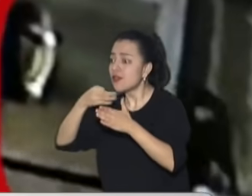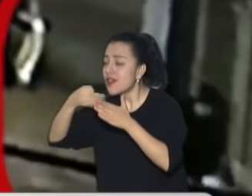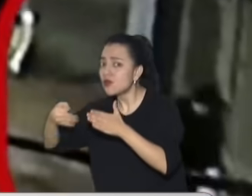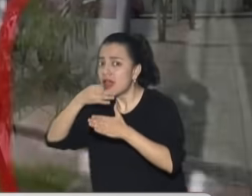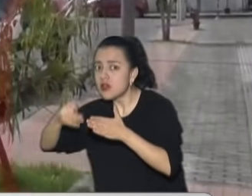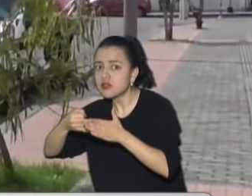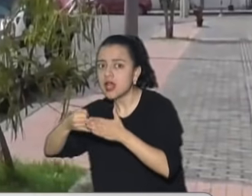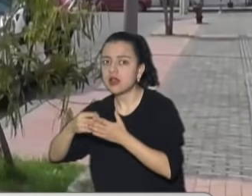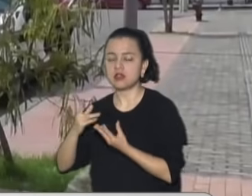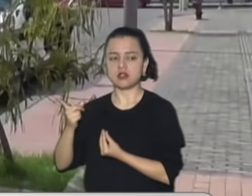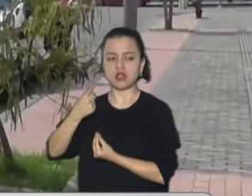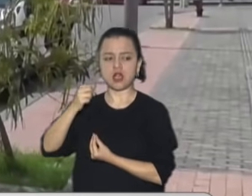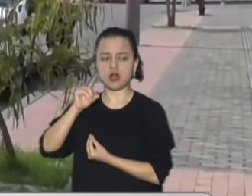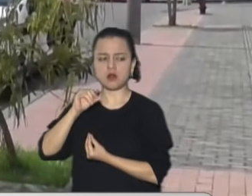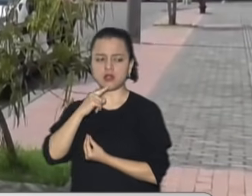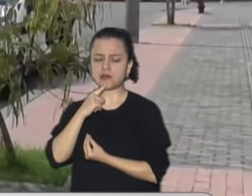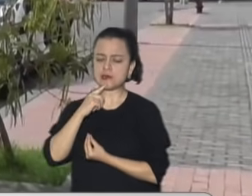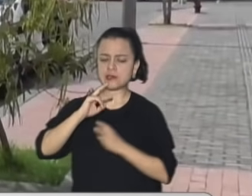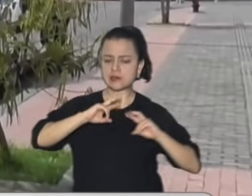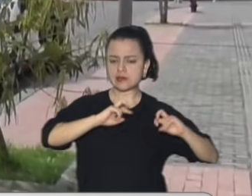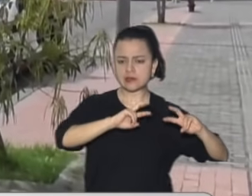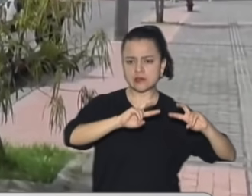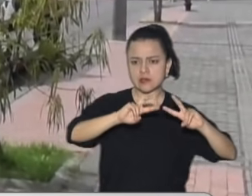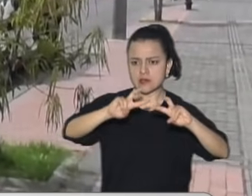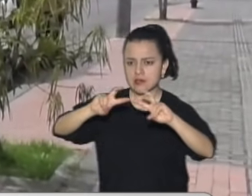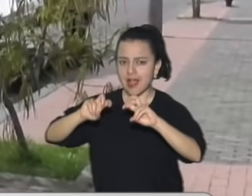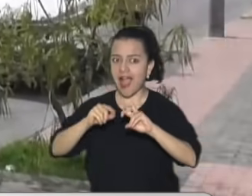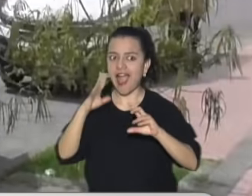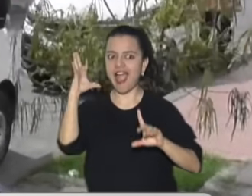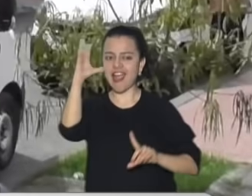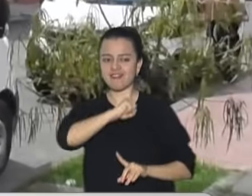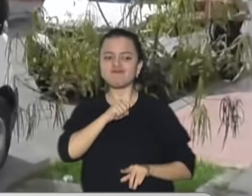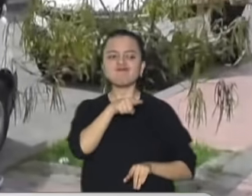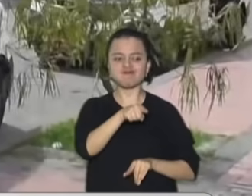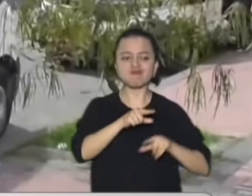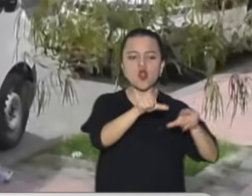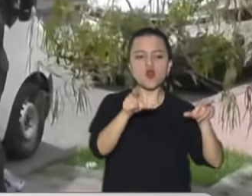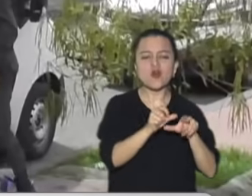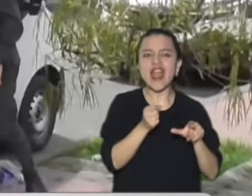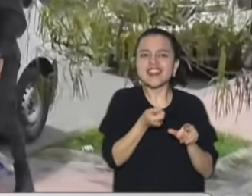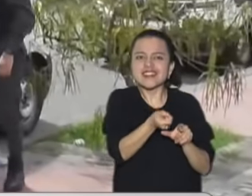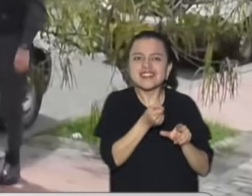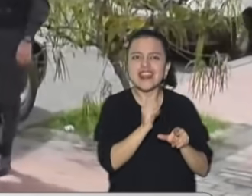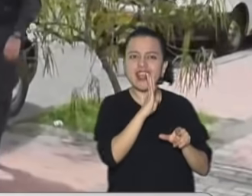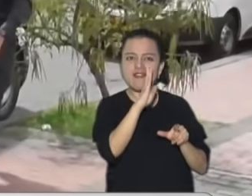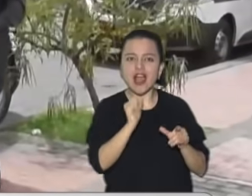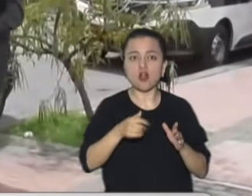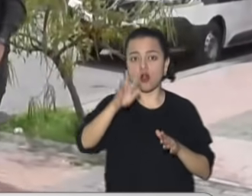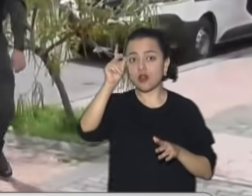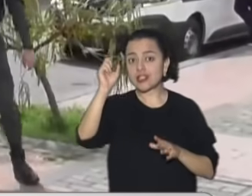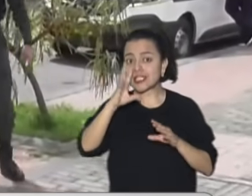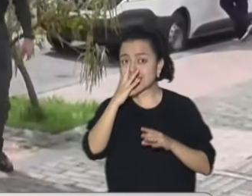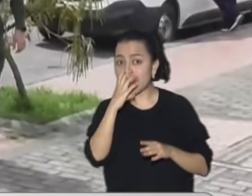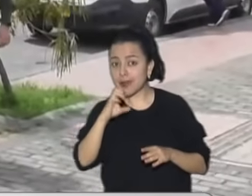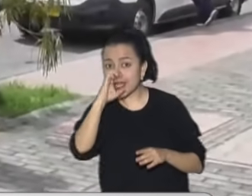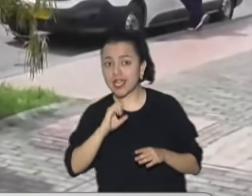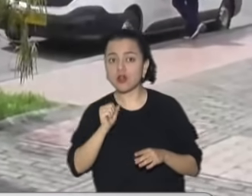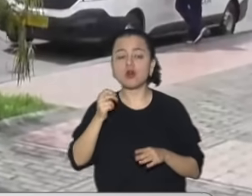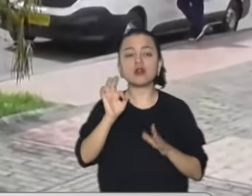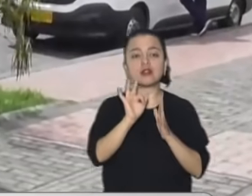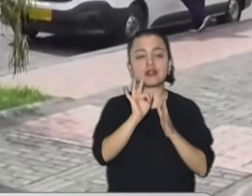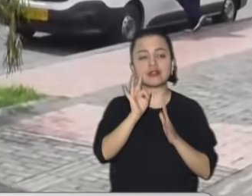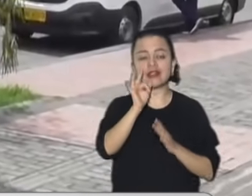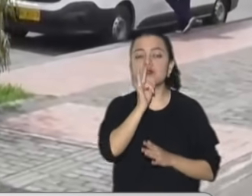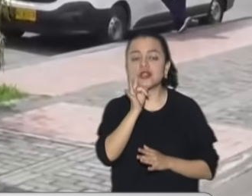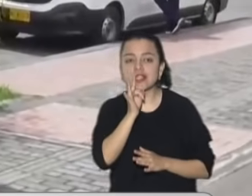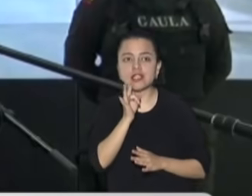Los hombres se movilizaban especialmente en zonas bancarias y de oficinas de las localidades de Chapinero, Teusaquillo y Barrios Unidos.